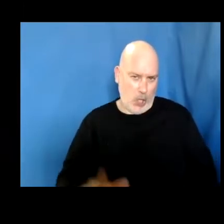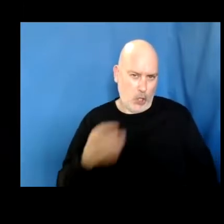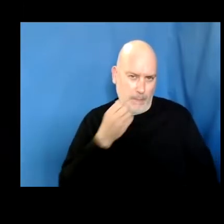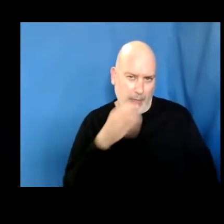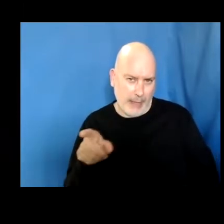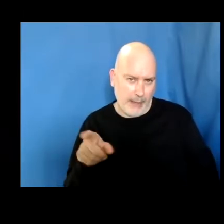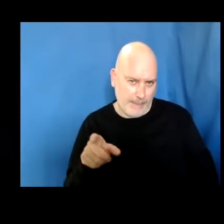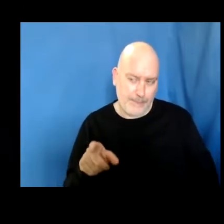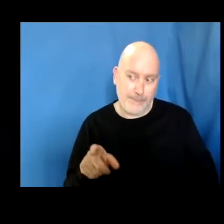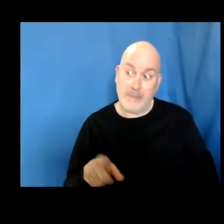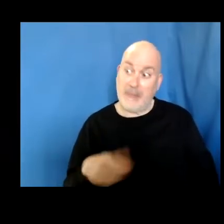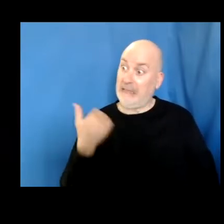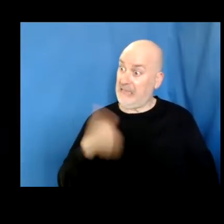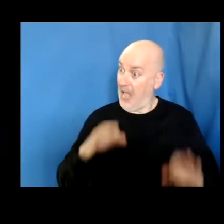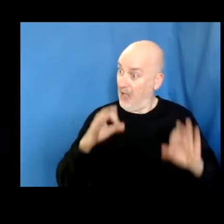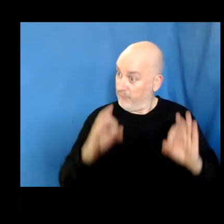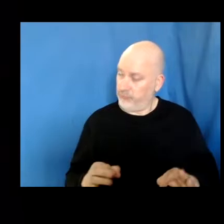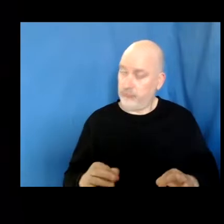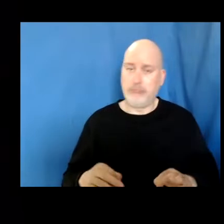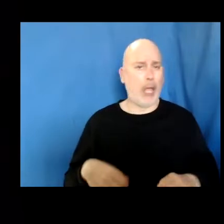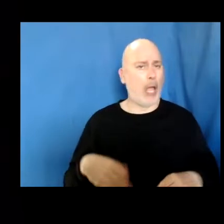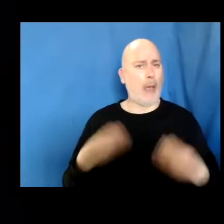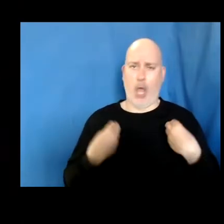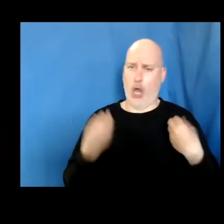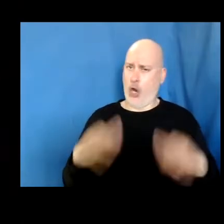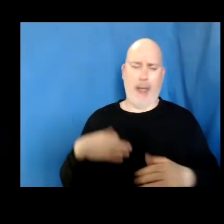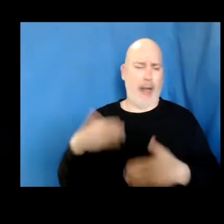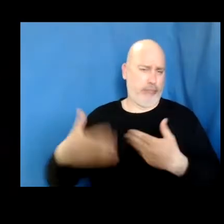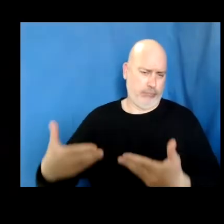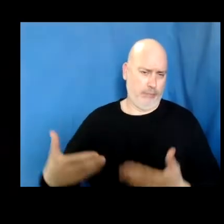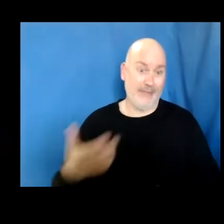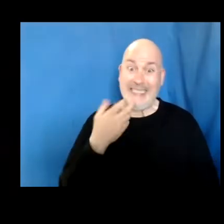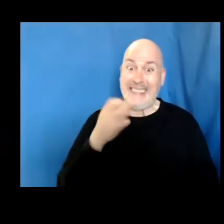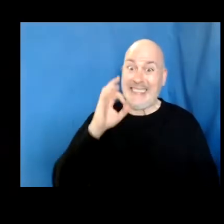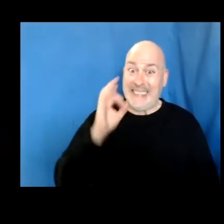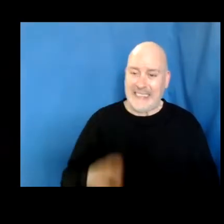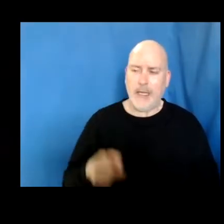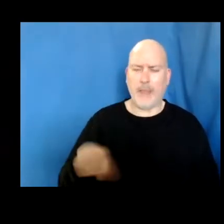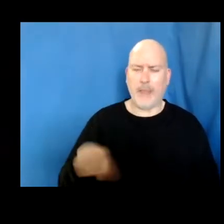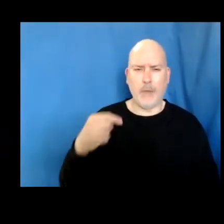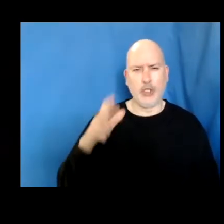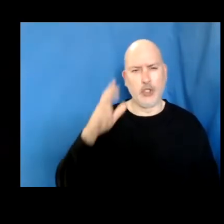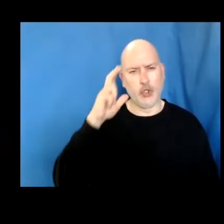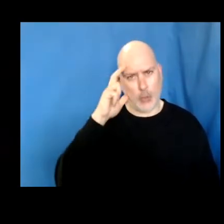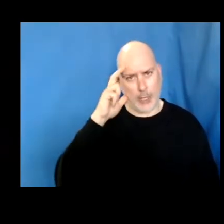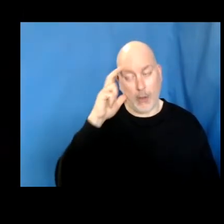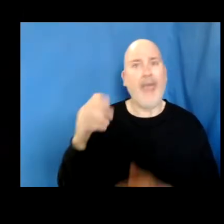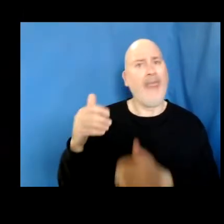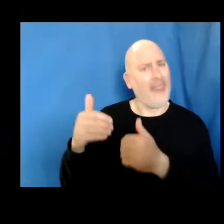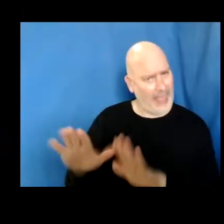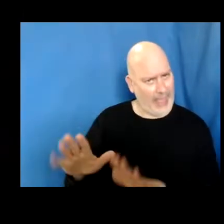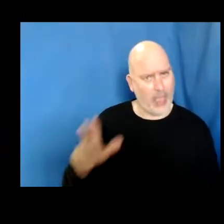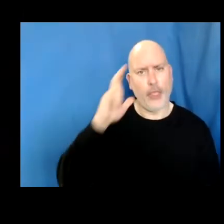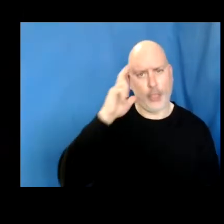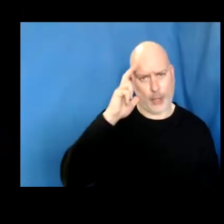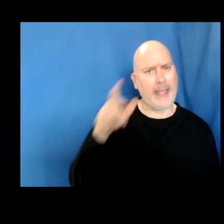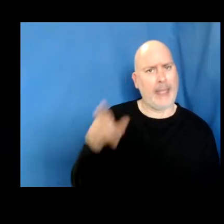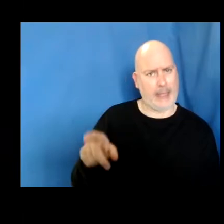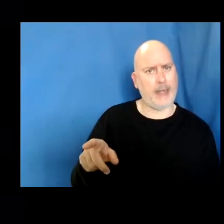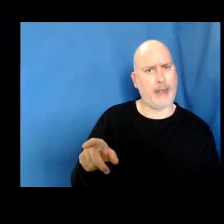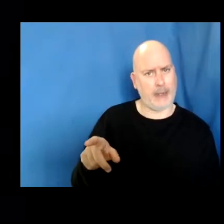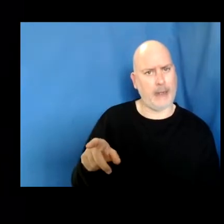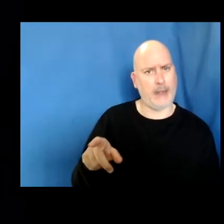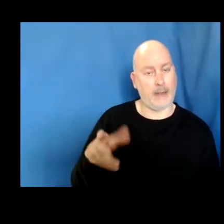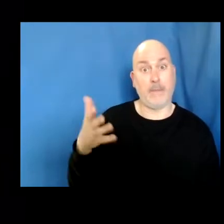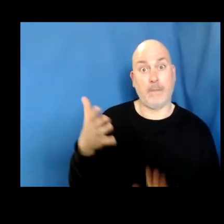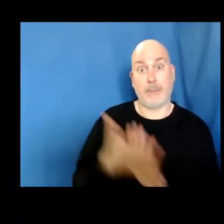su ritmo de vida normal. En el caso de que el niño tenga sueño, lo tenemos que dejar dormir, porque si al día siguiente